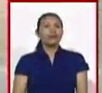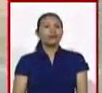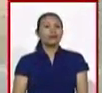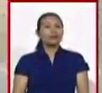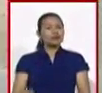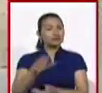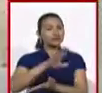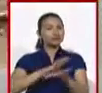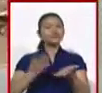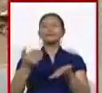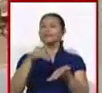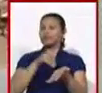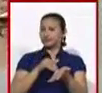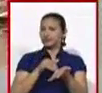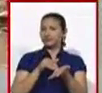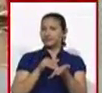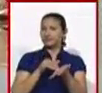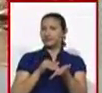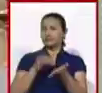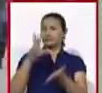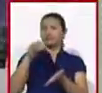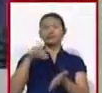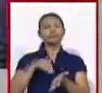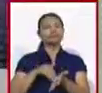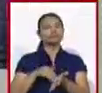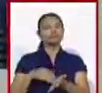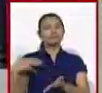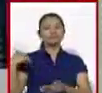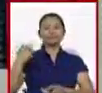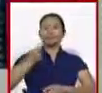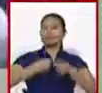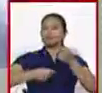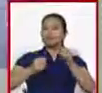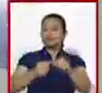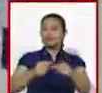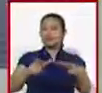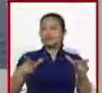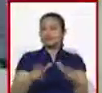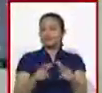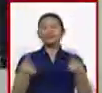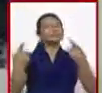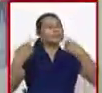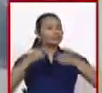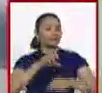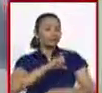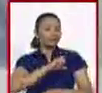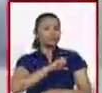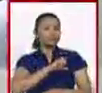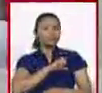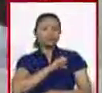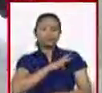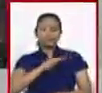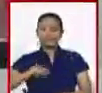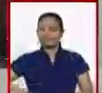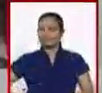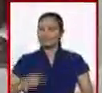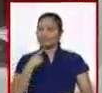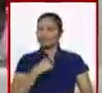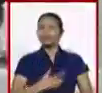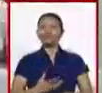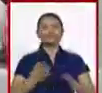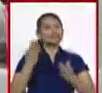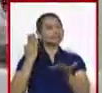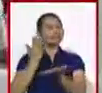Los conflictos retornaron al obelisco del Plan 3000. Dueños de negocios de la zona se enfrentaron a gendarmes municipales que